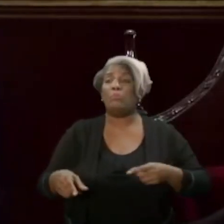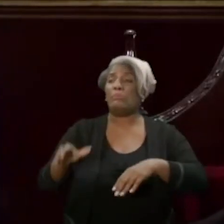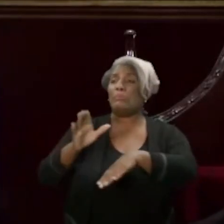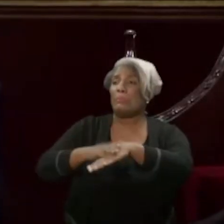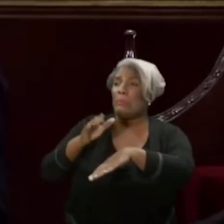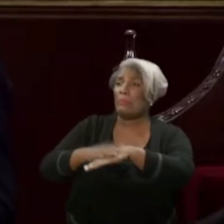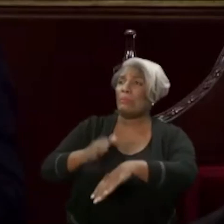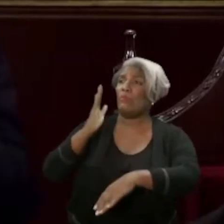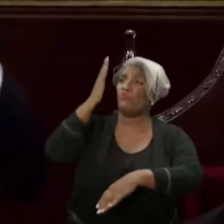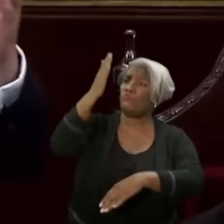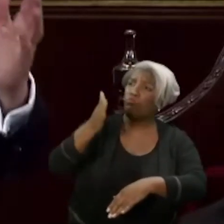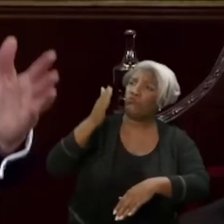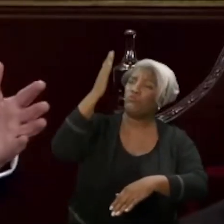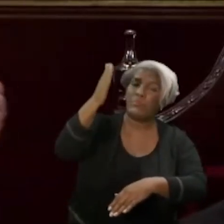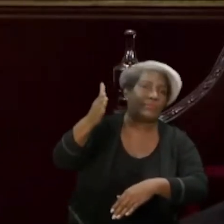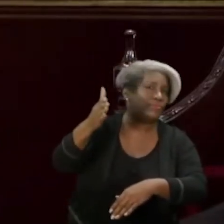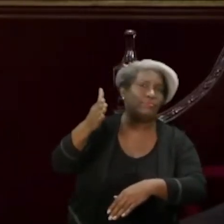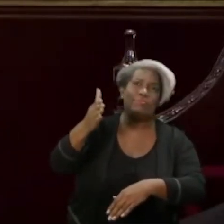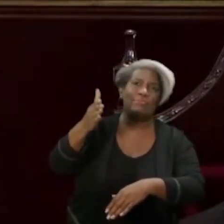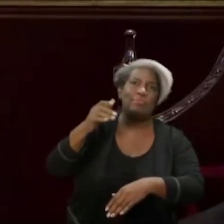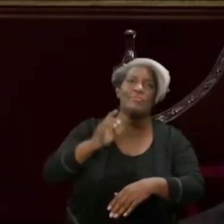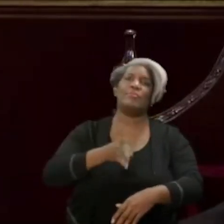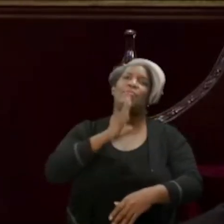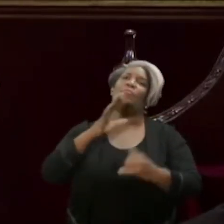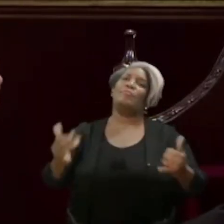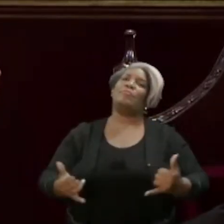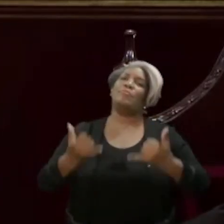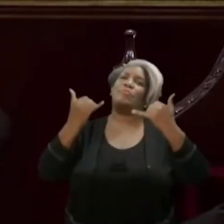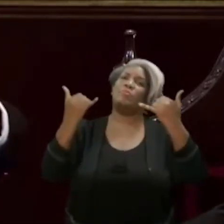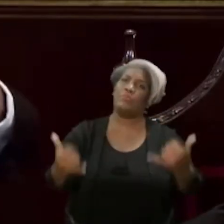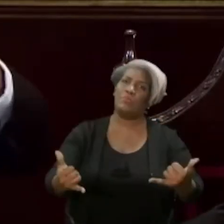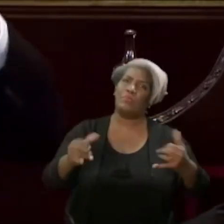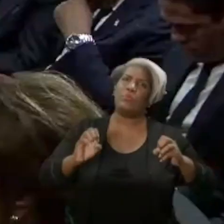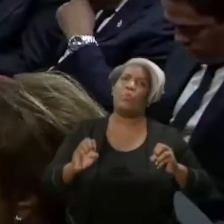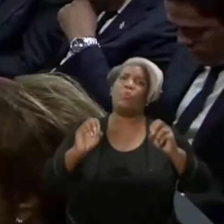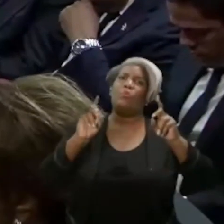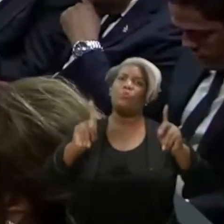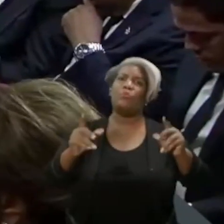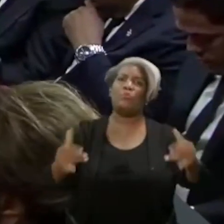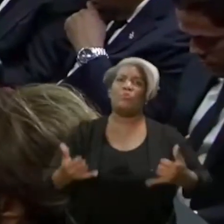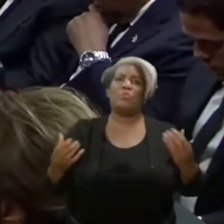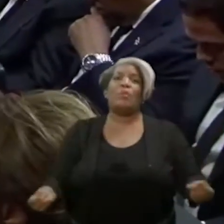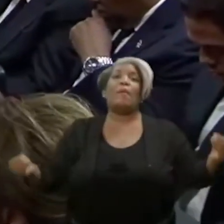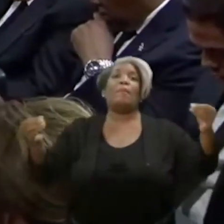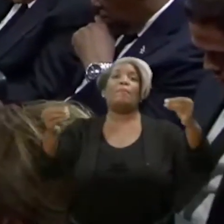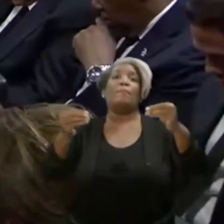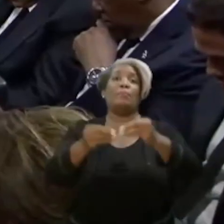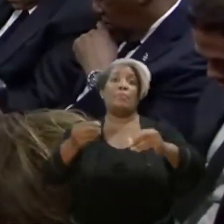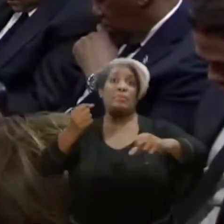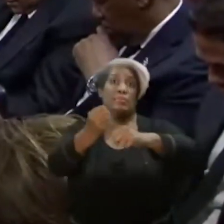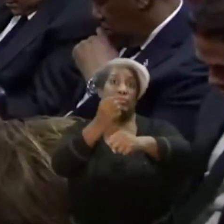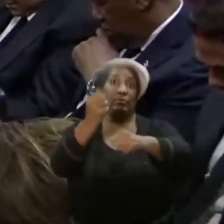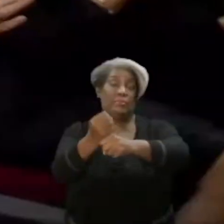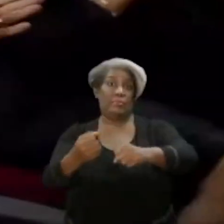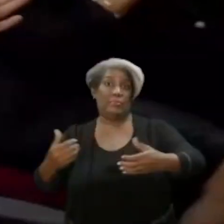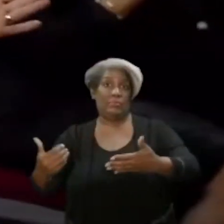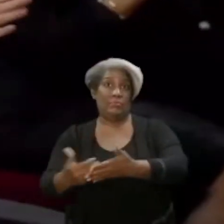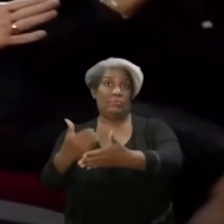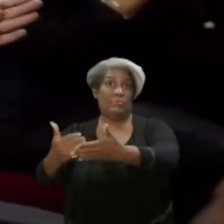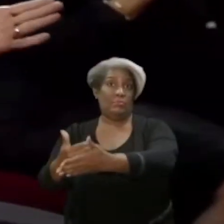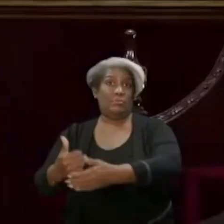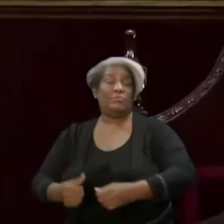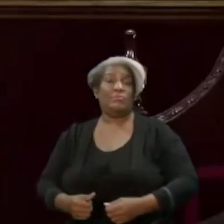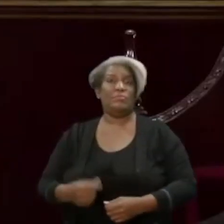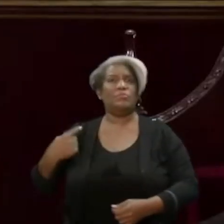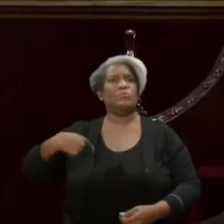de futuro, sino de presente, de más oportunidades y de más trabajo. Hoy podemos